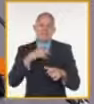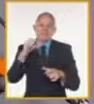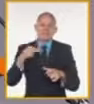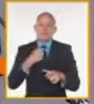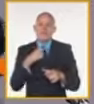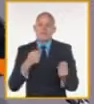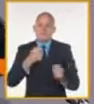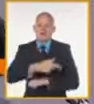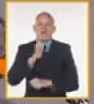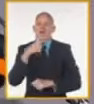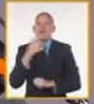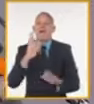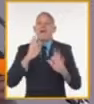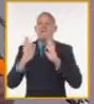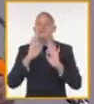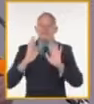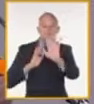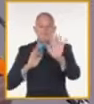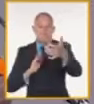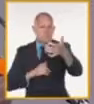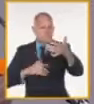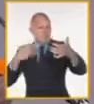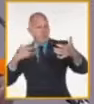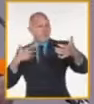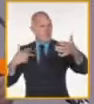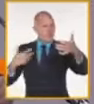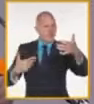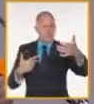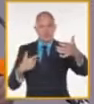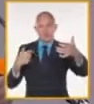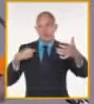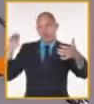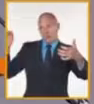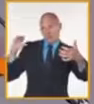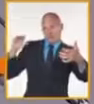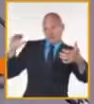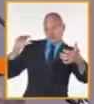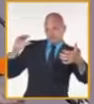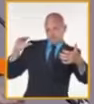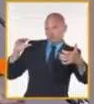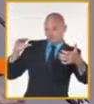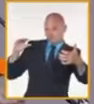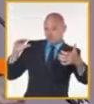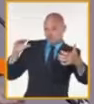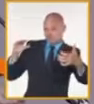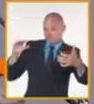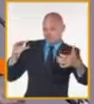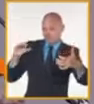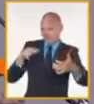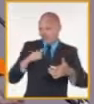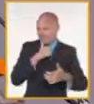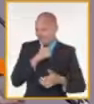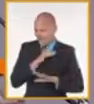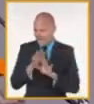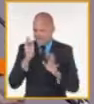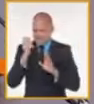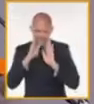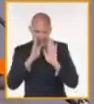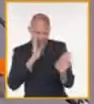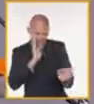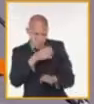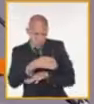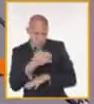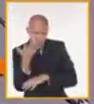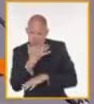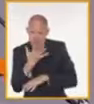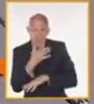tienen los medios un todo un sistema de medios bien engrasado que tiene bien identificado públicos metas que tiene bien identificados